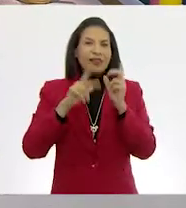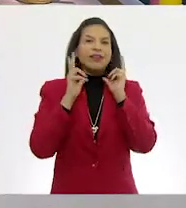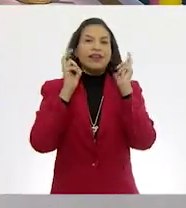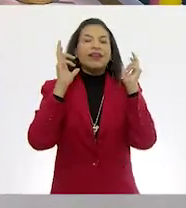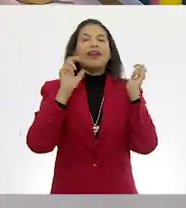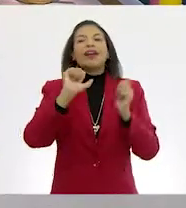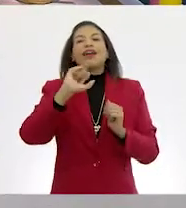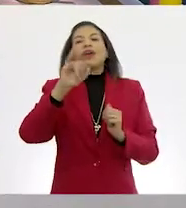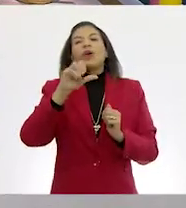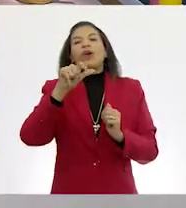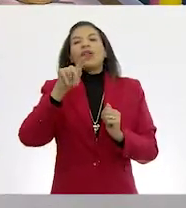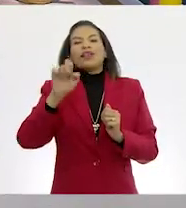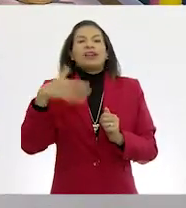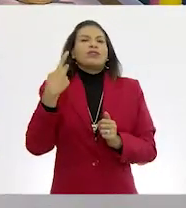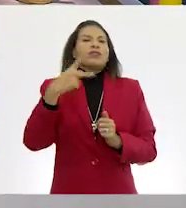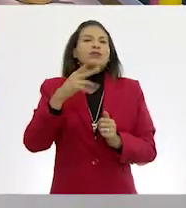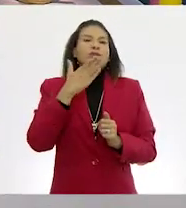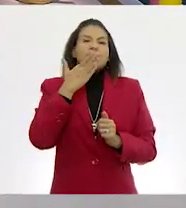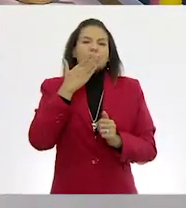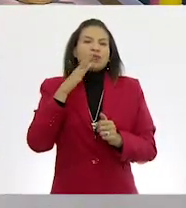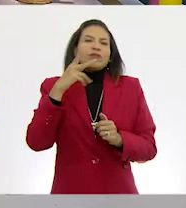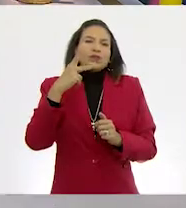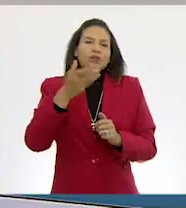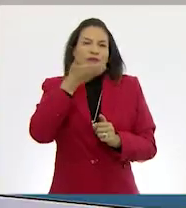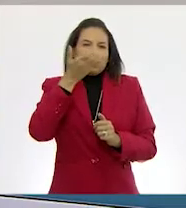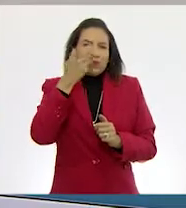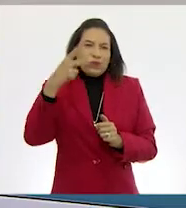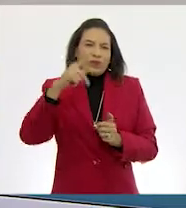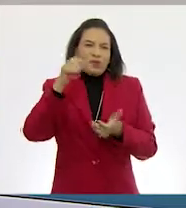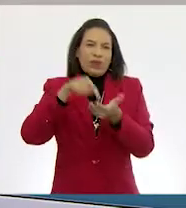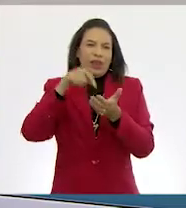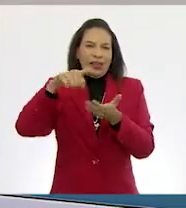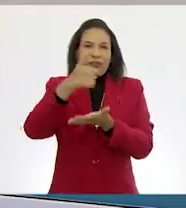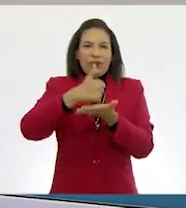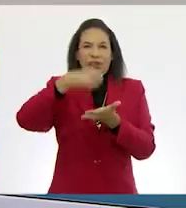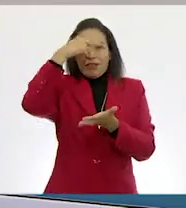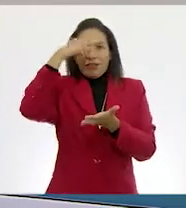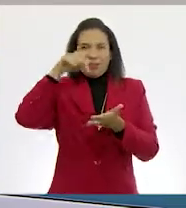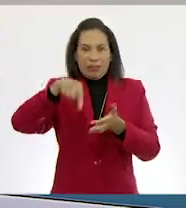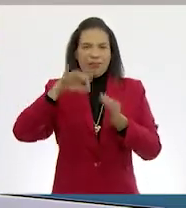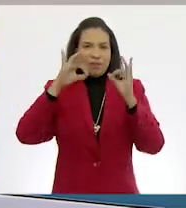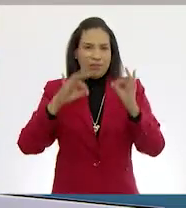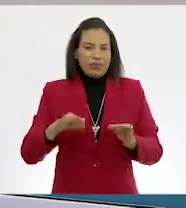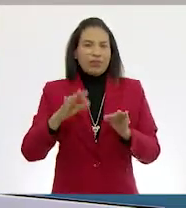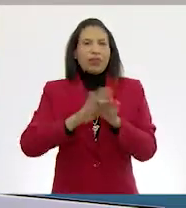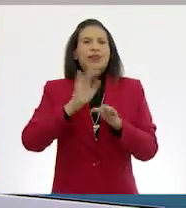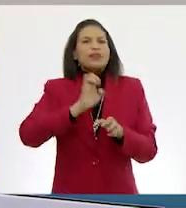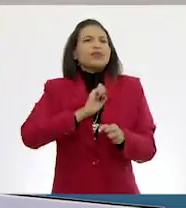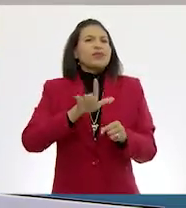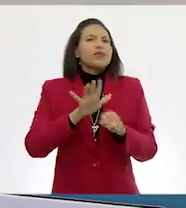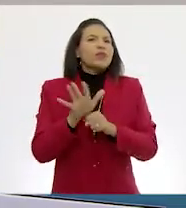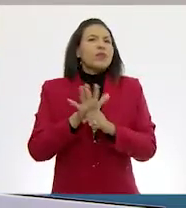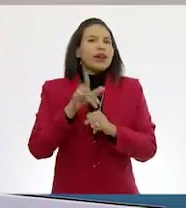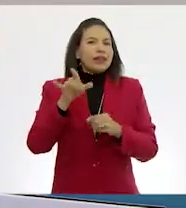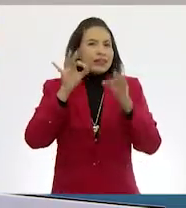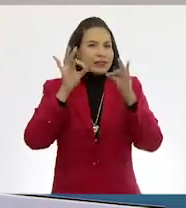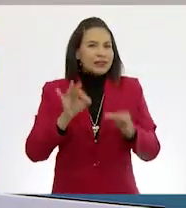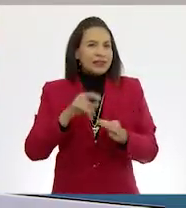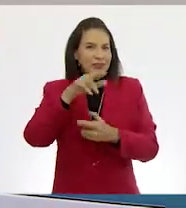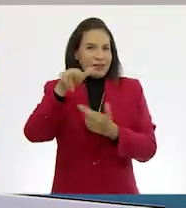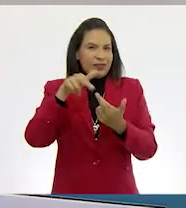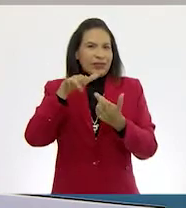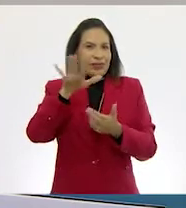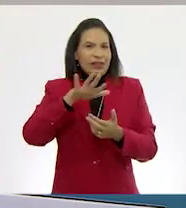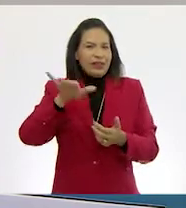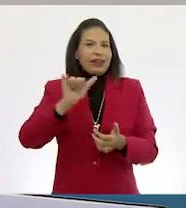axolote es endémico de la ciudad de mexico asi es es un anfibio mexicano específicamente endémico de la